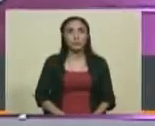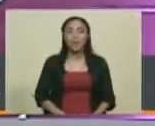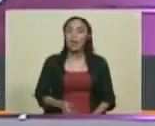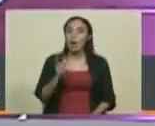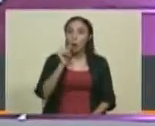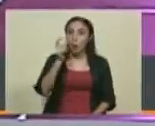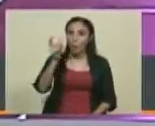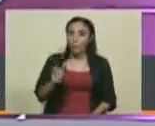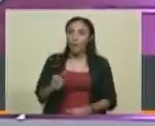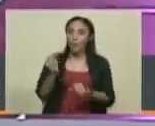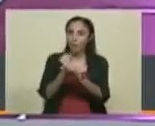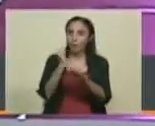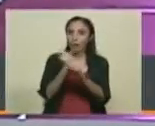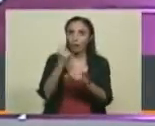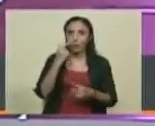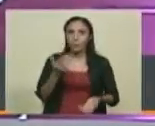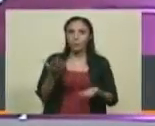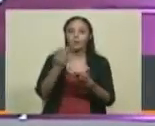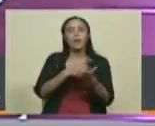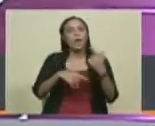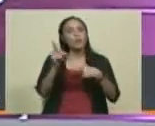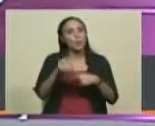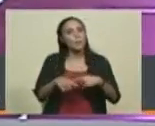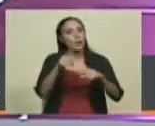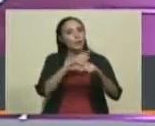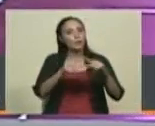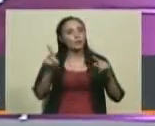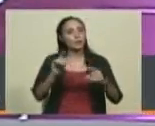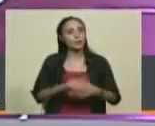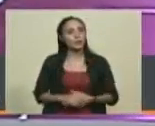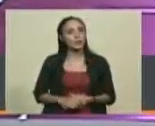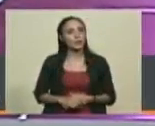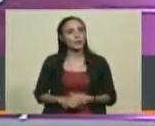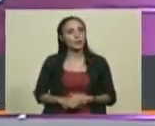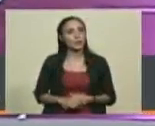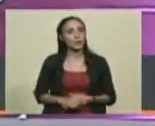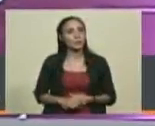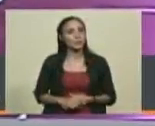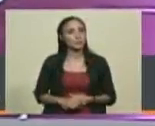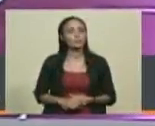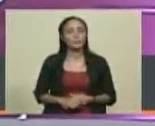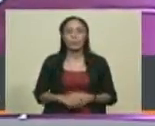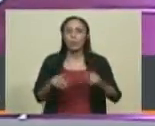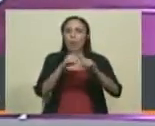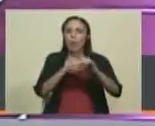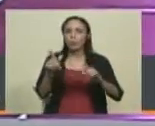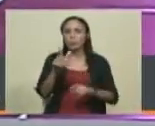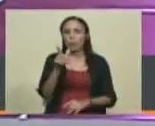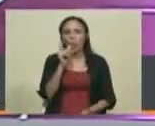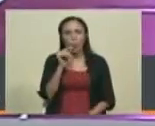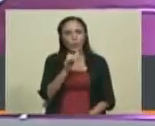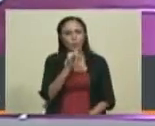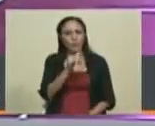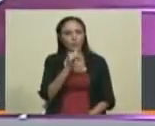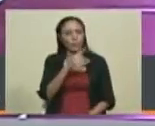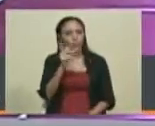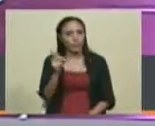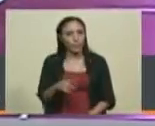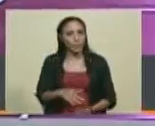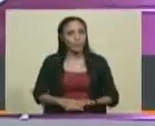También quiero darle brevemente la palabra al camarada Ernesto Rodríguez Guerra, que además de